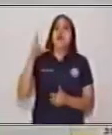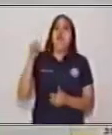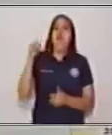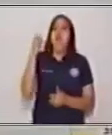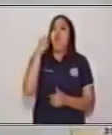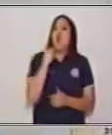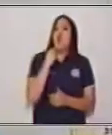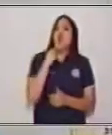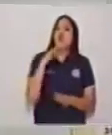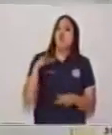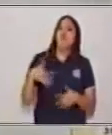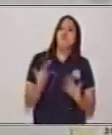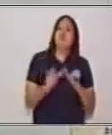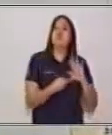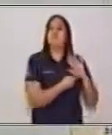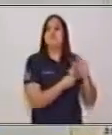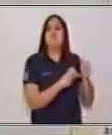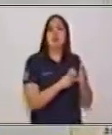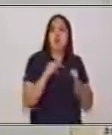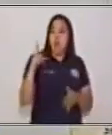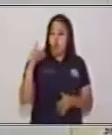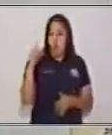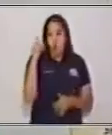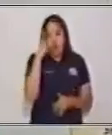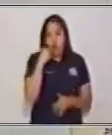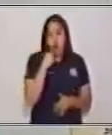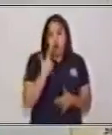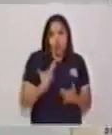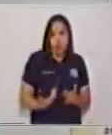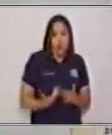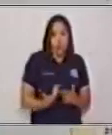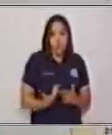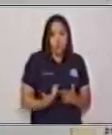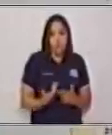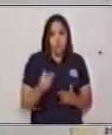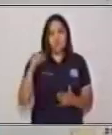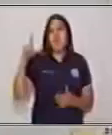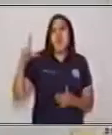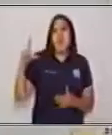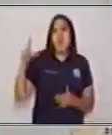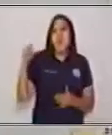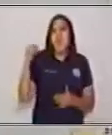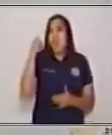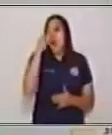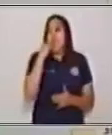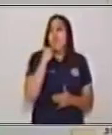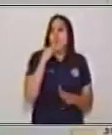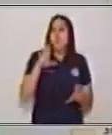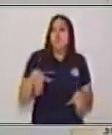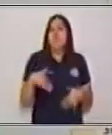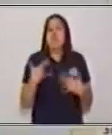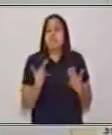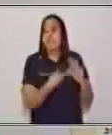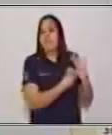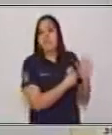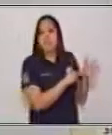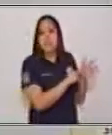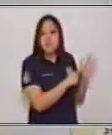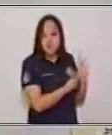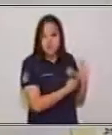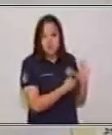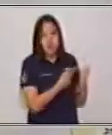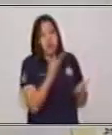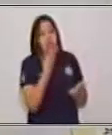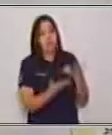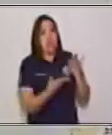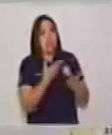con los, a la par de jóvenes. Los, ¿qué función sintáctica tiene? ¿Será que va a